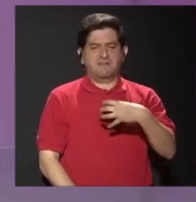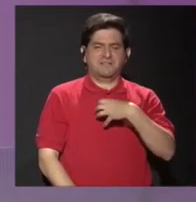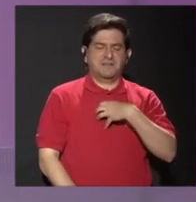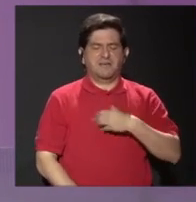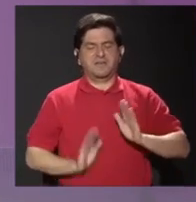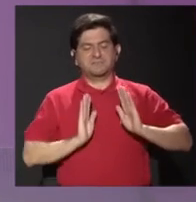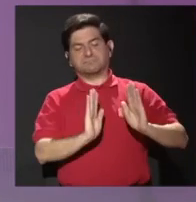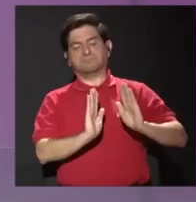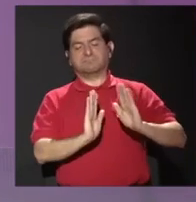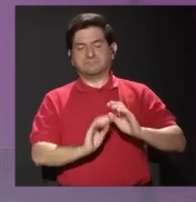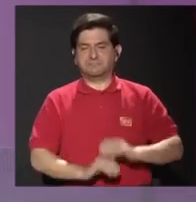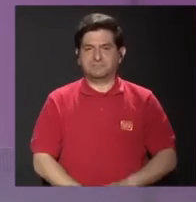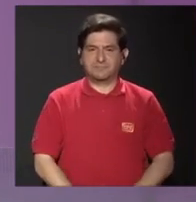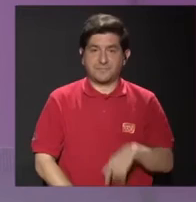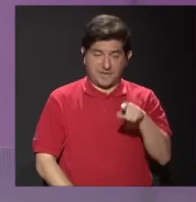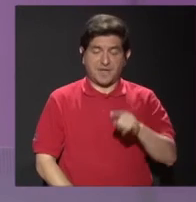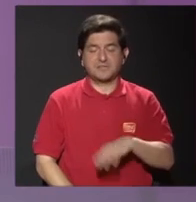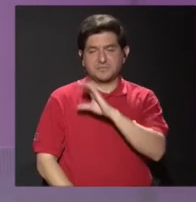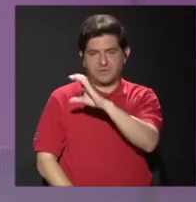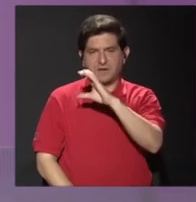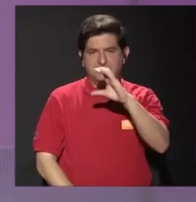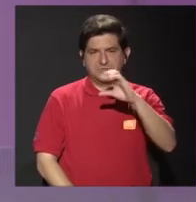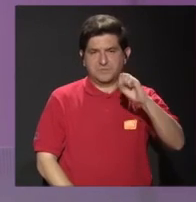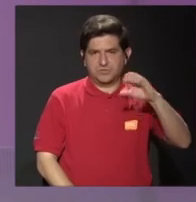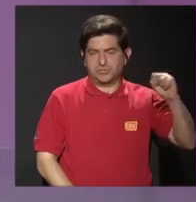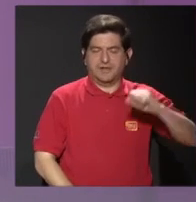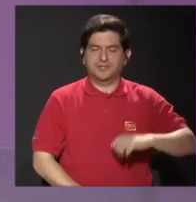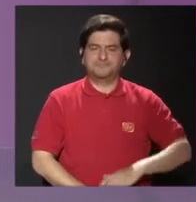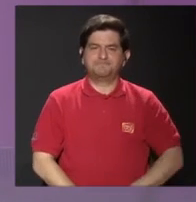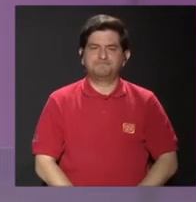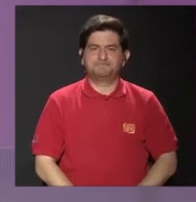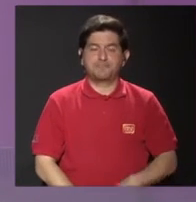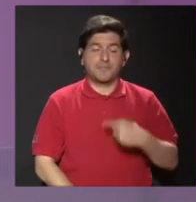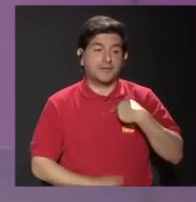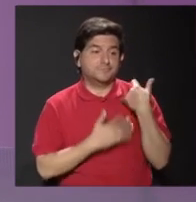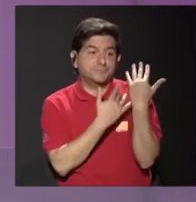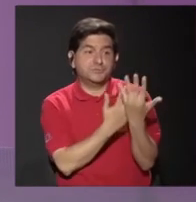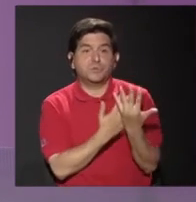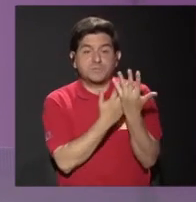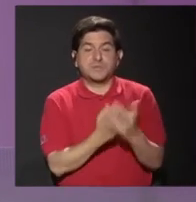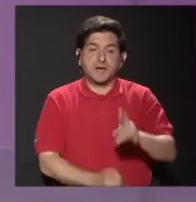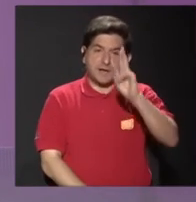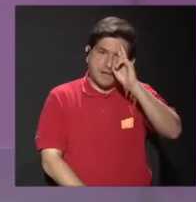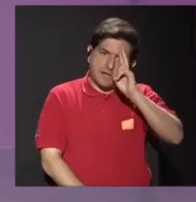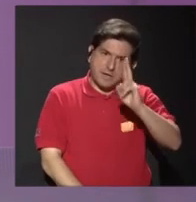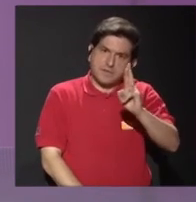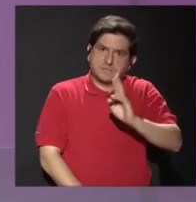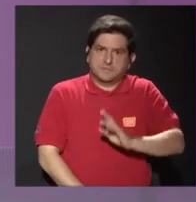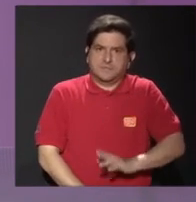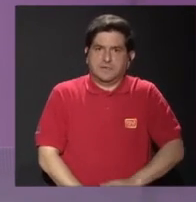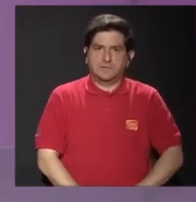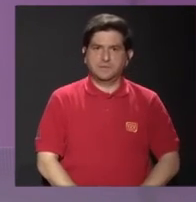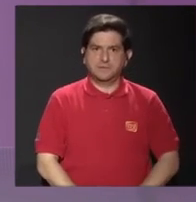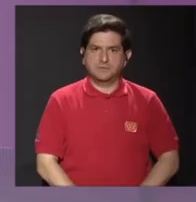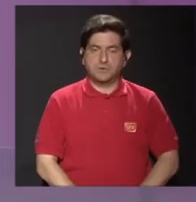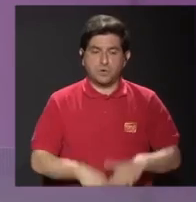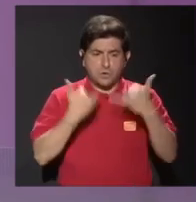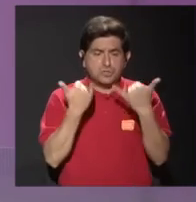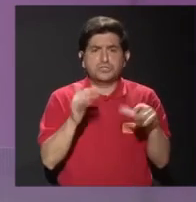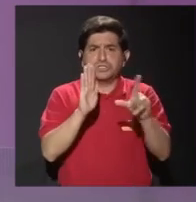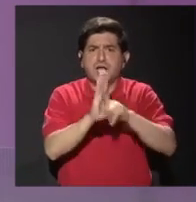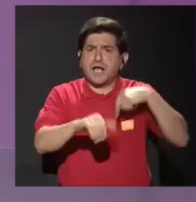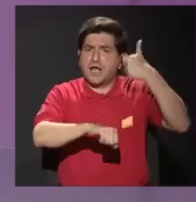departamento legal de la caja costarricense del seguro social lo que yo espero que se respete es decir porque lo que está legislado